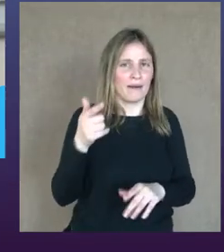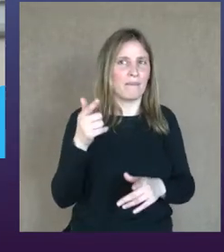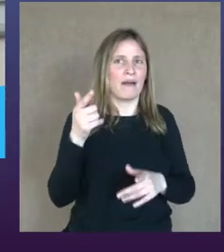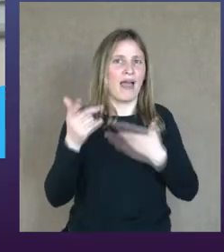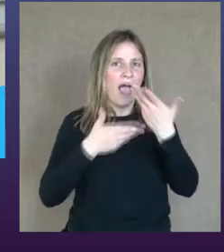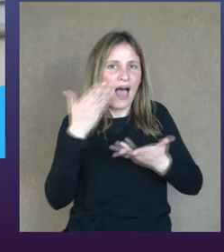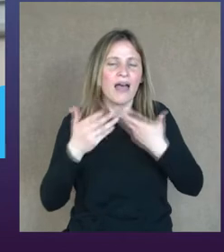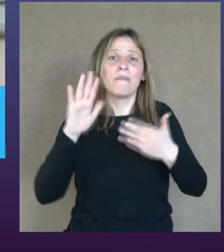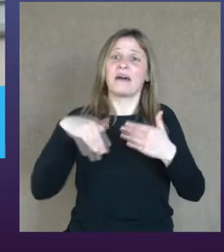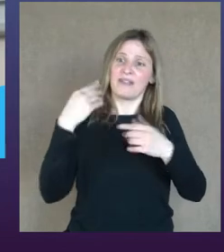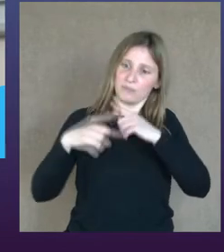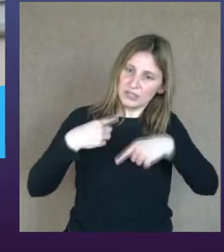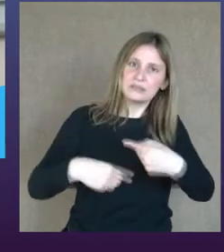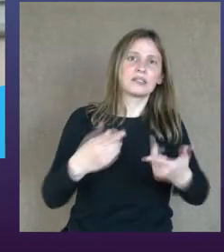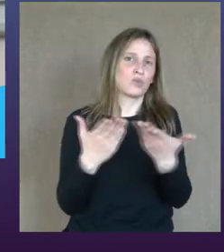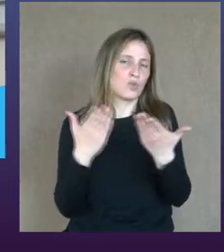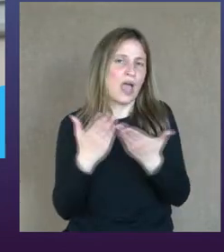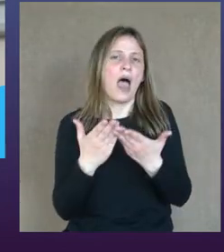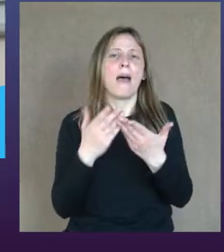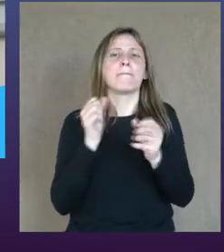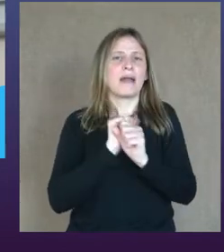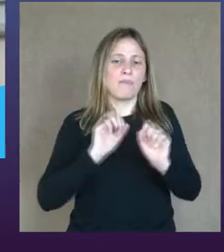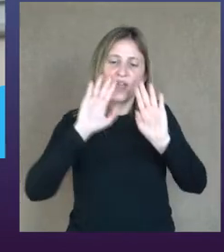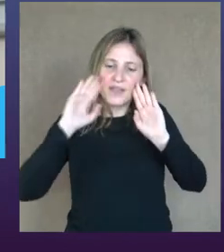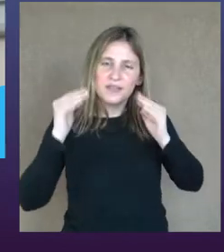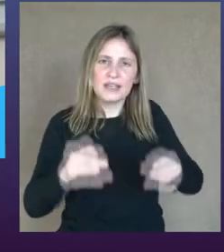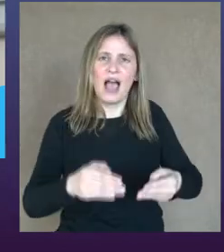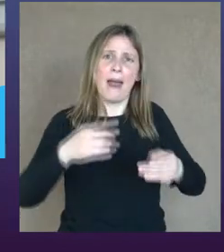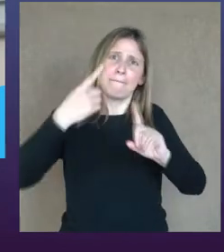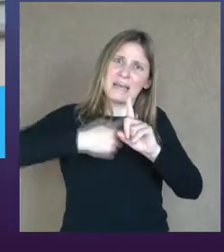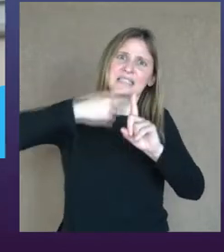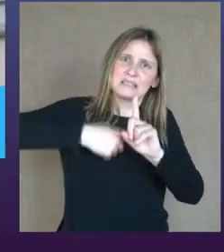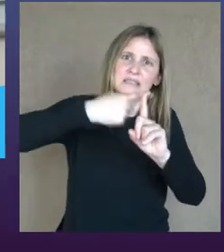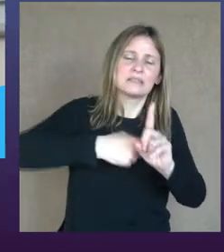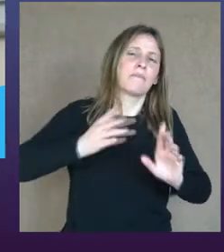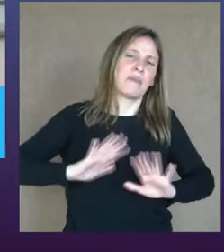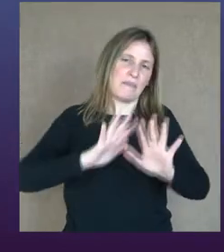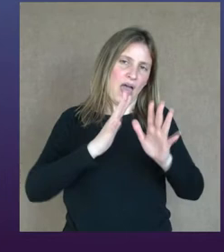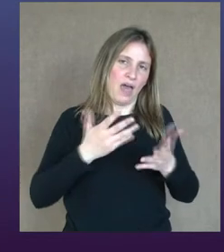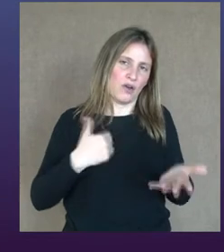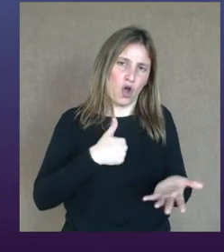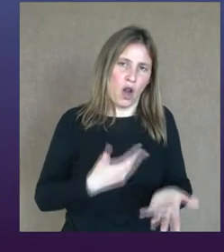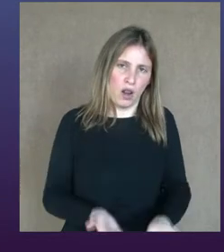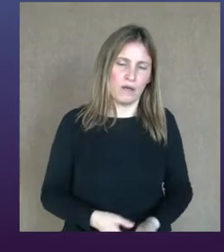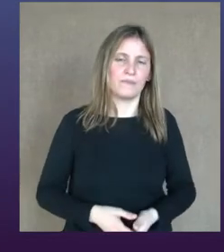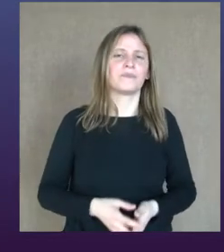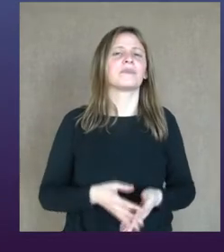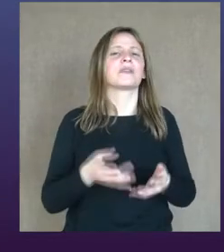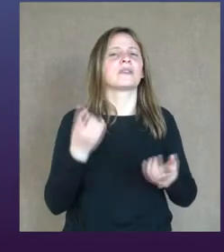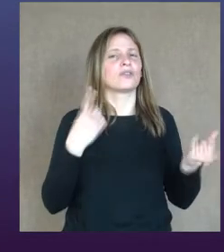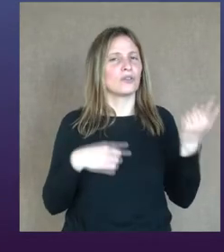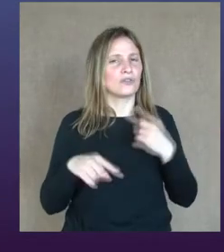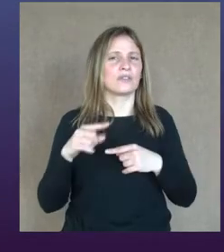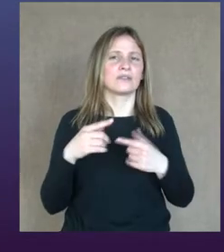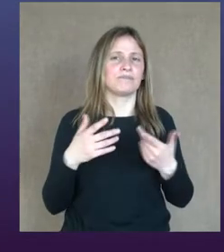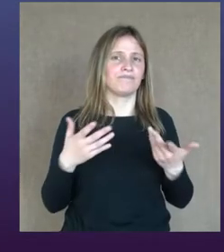después sostener el ritmo de estudio, el ritmo de dedicación de meses que lleva a preparar un rol, ¿no? Exactamente. Entonces, esos